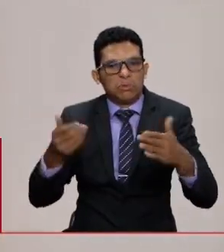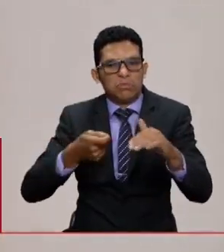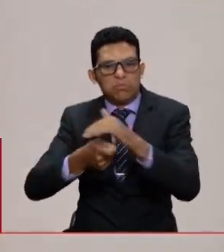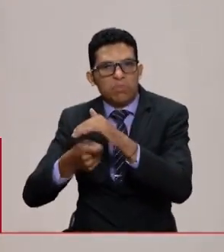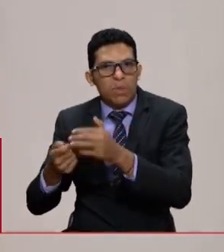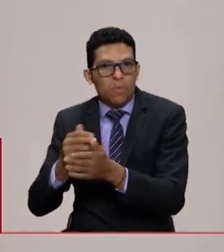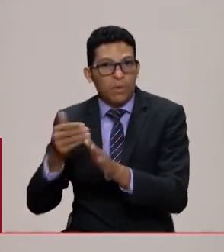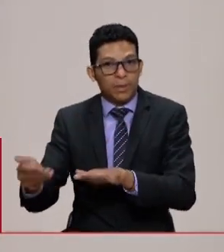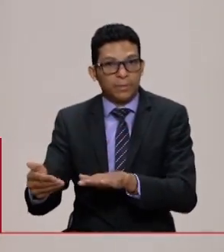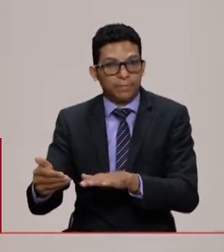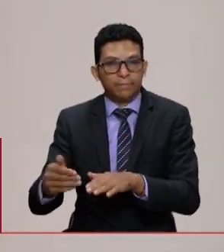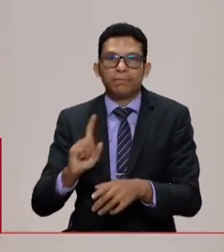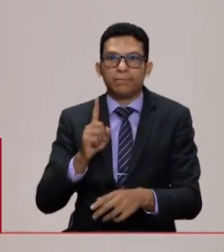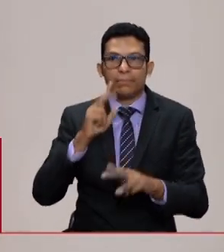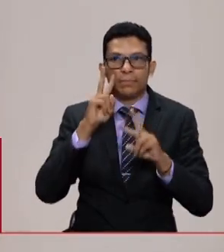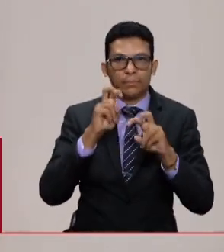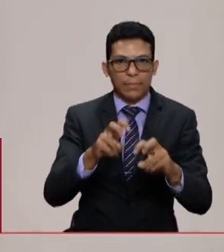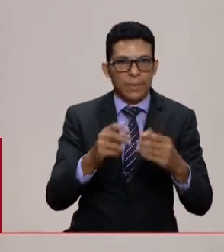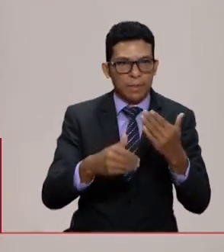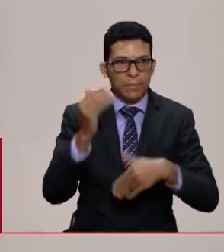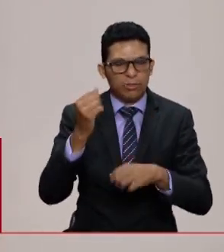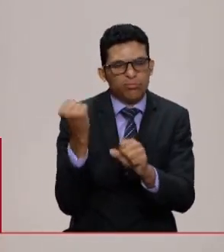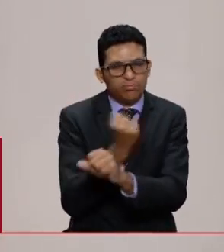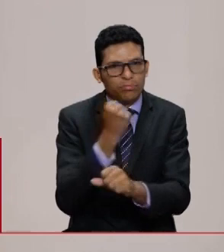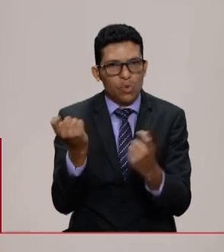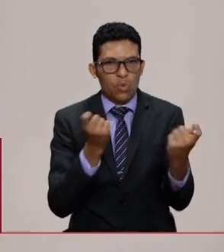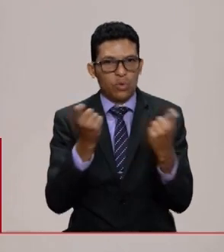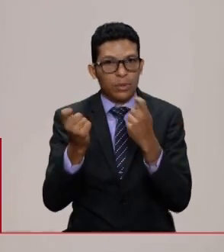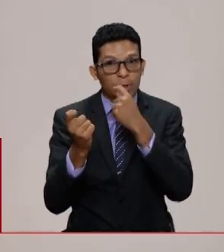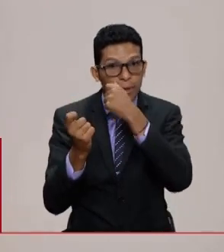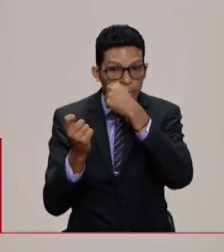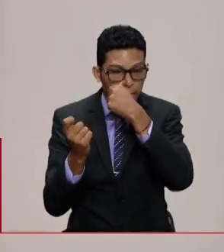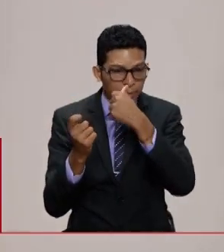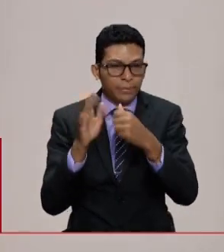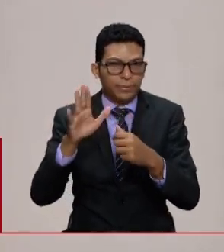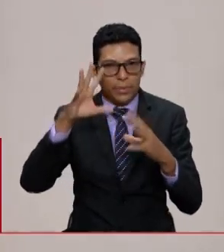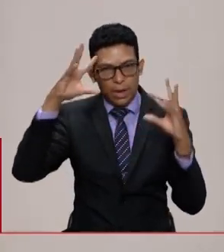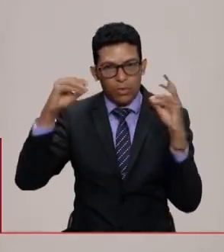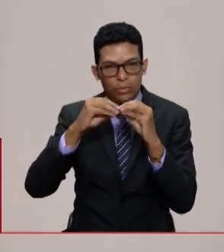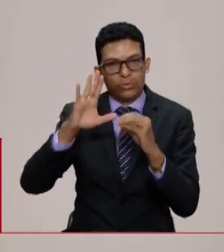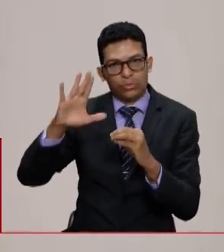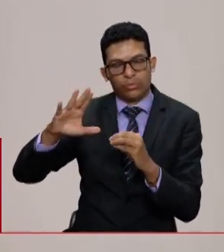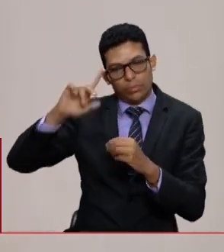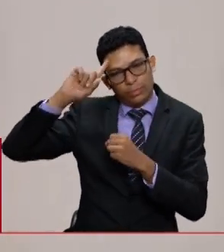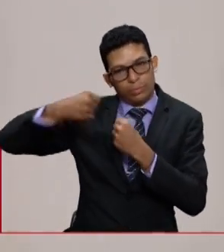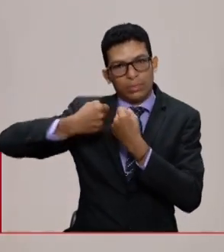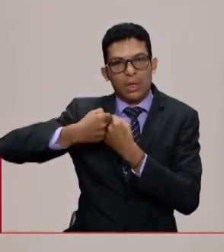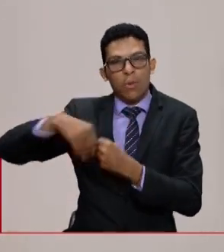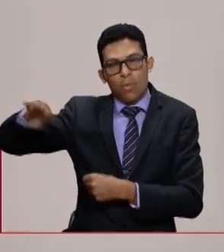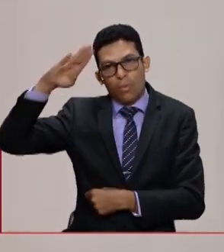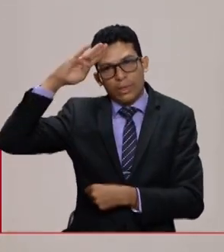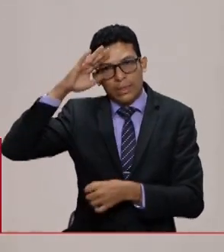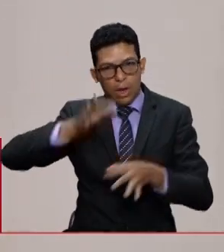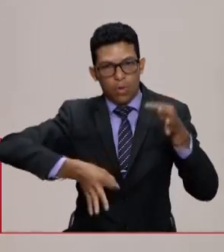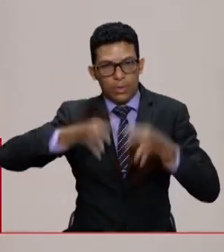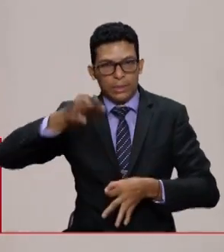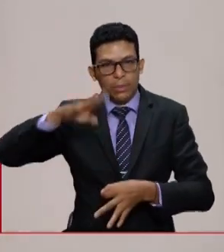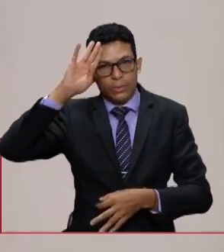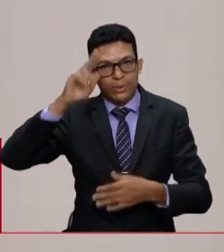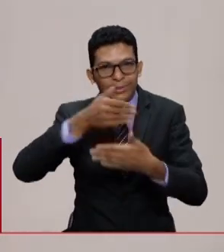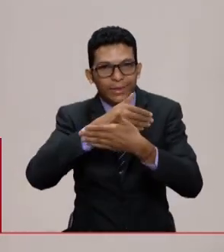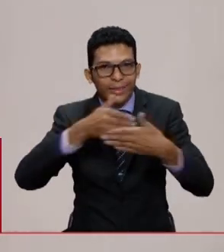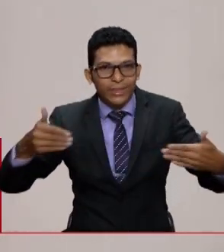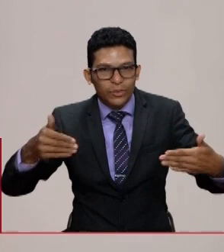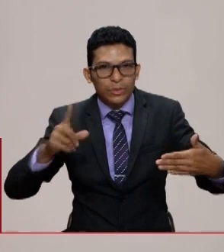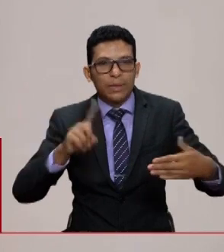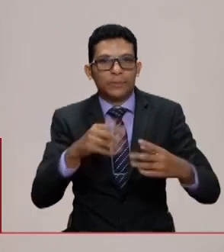información, se iniciaron las labores de supervisión y control con asocio de la Policía Judicial, de la Policía de Infancia y Adolescencia, por supuesto de los